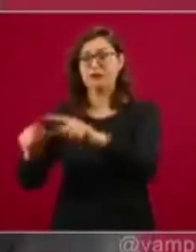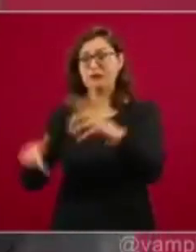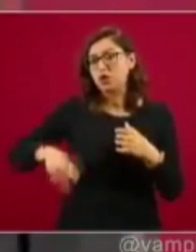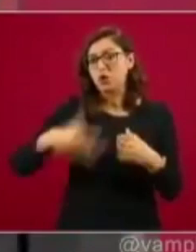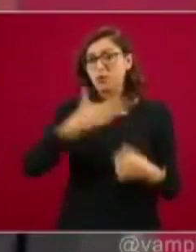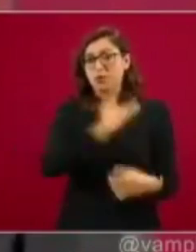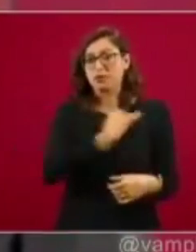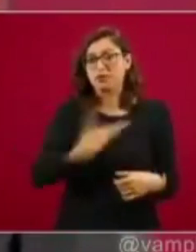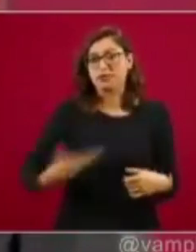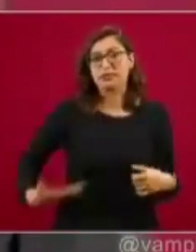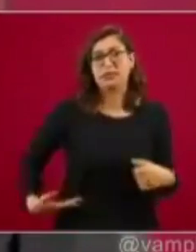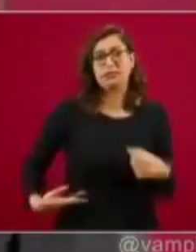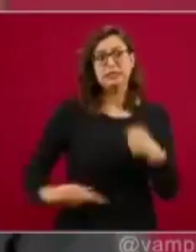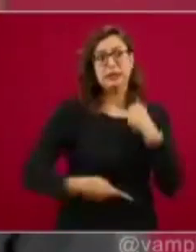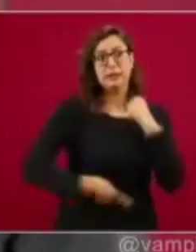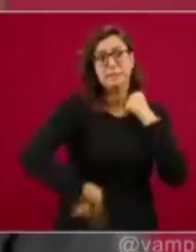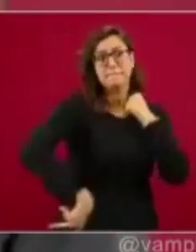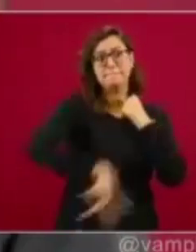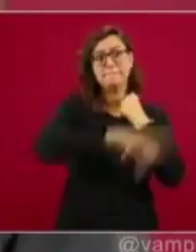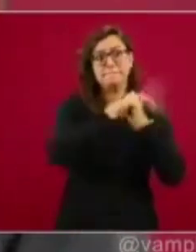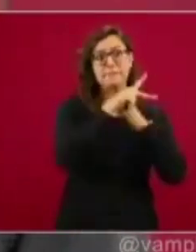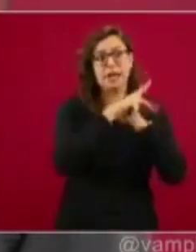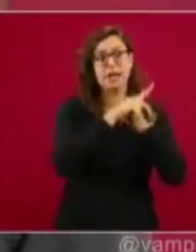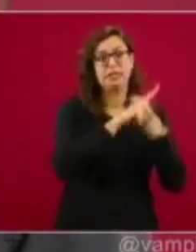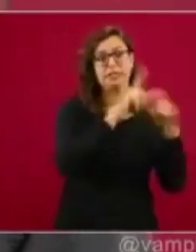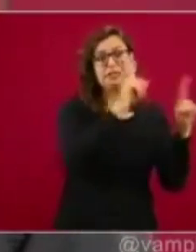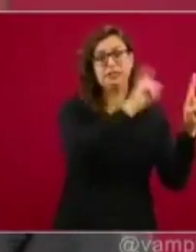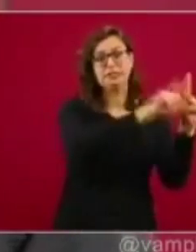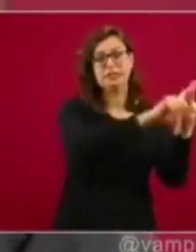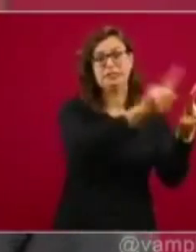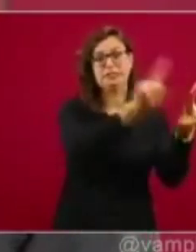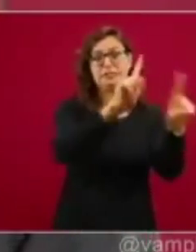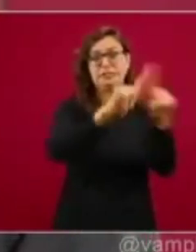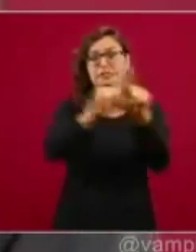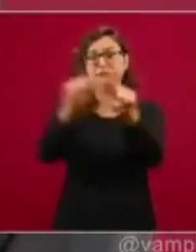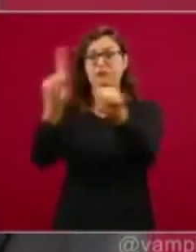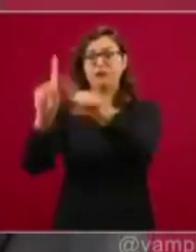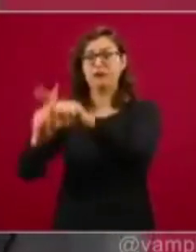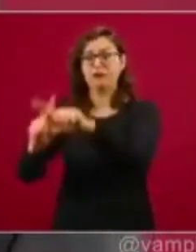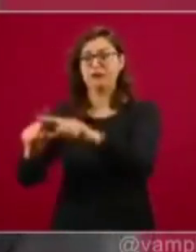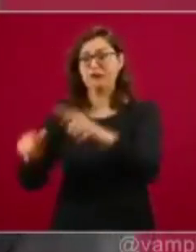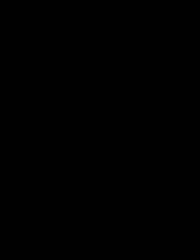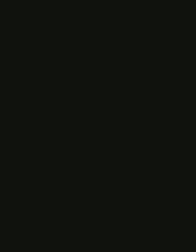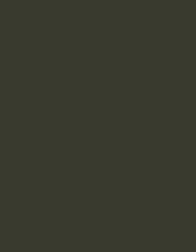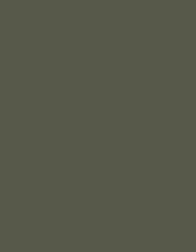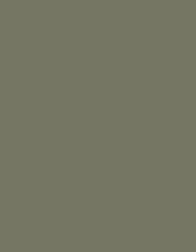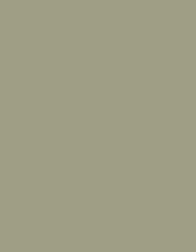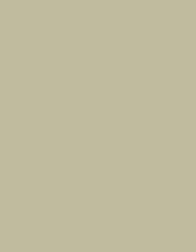Estoy en segundo sitio.